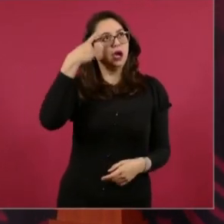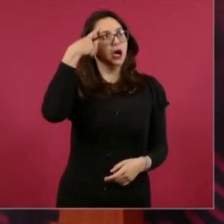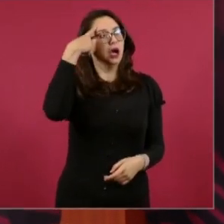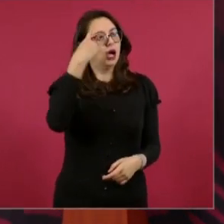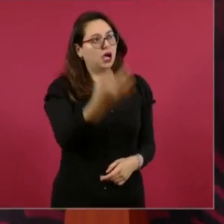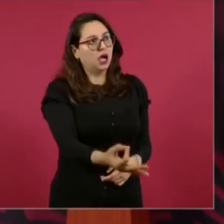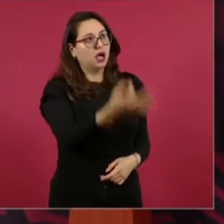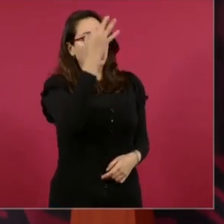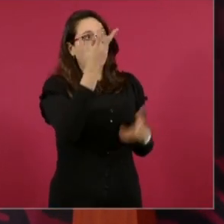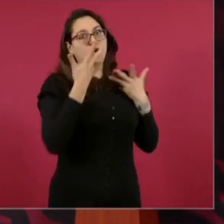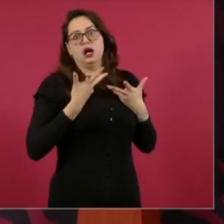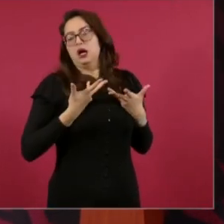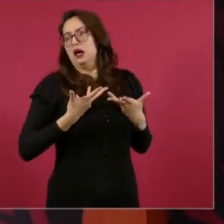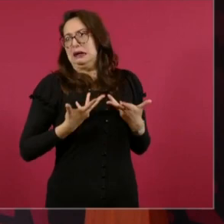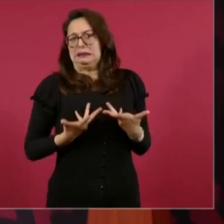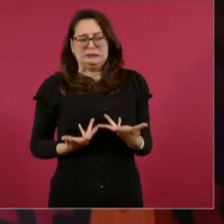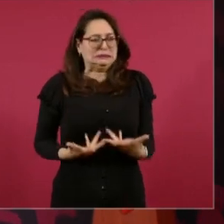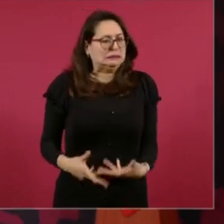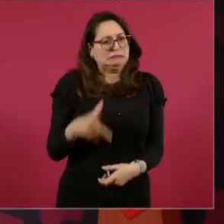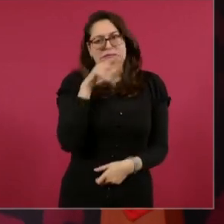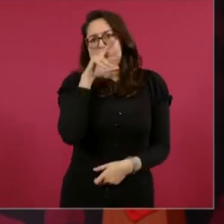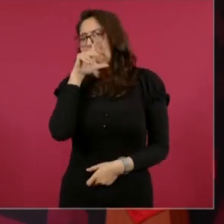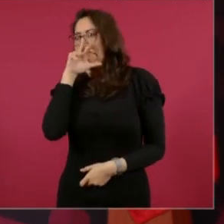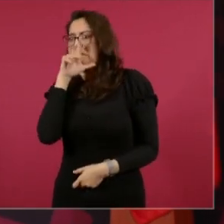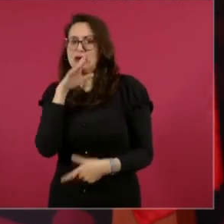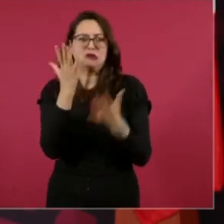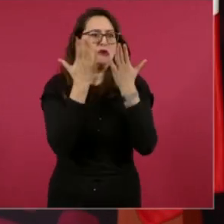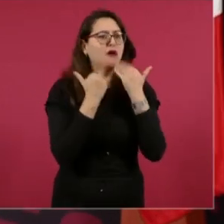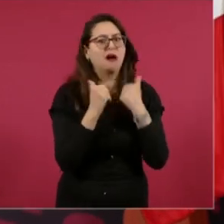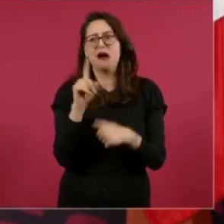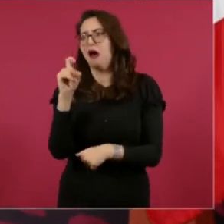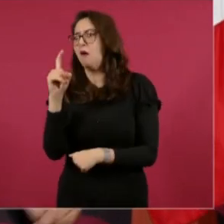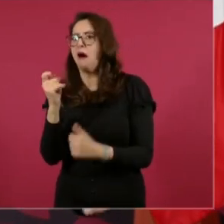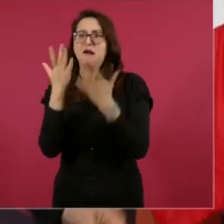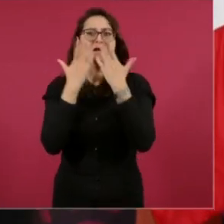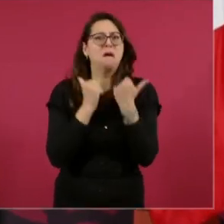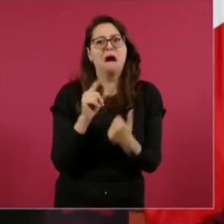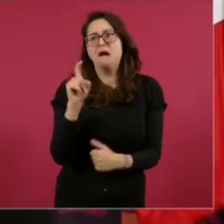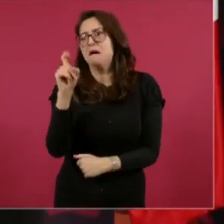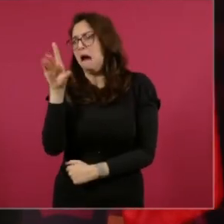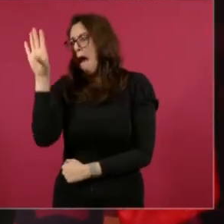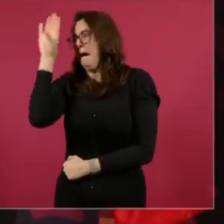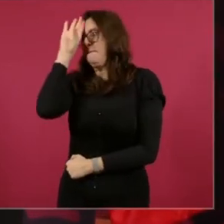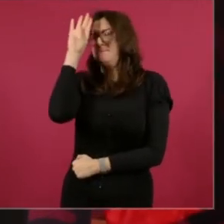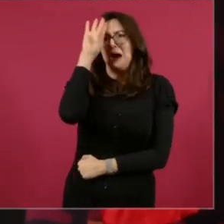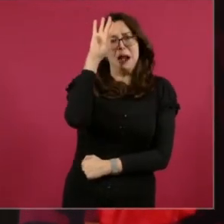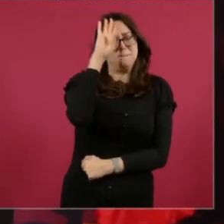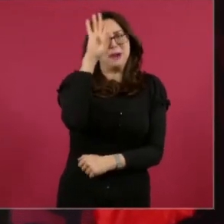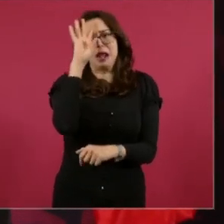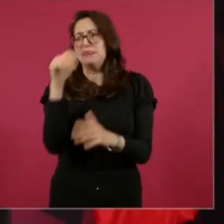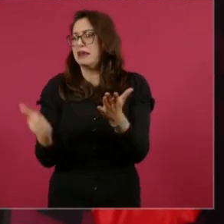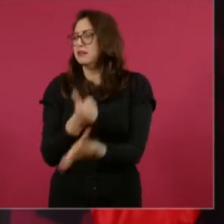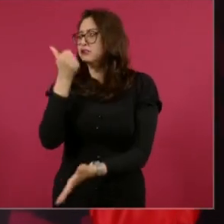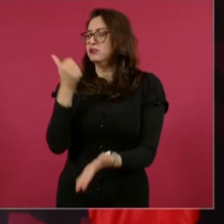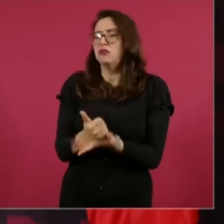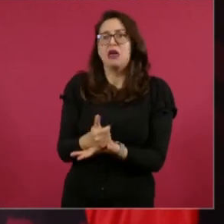O sea, va a faltar el agua. ¡Qué barbaridad! Nos vamos a quedar sin agua en la ciudad.